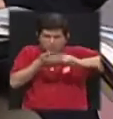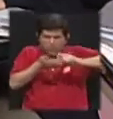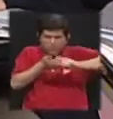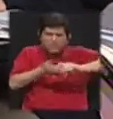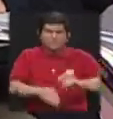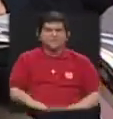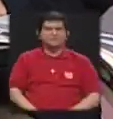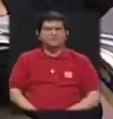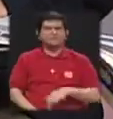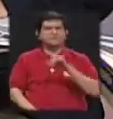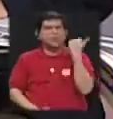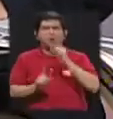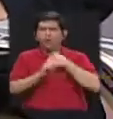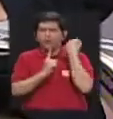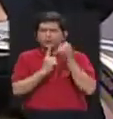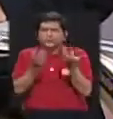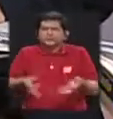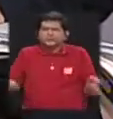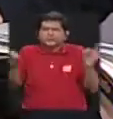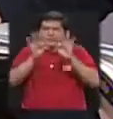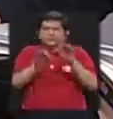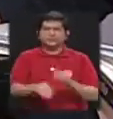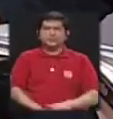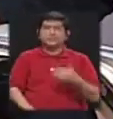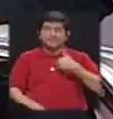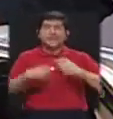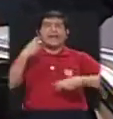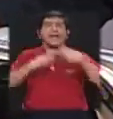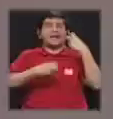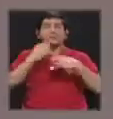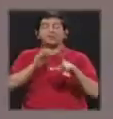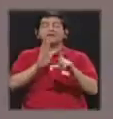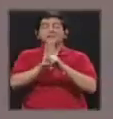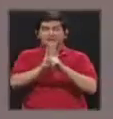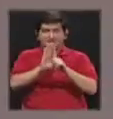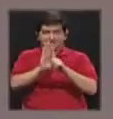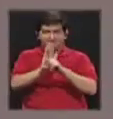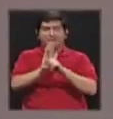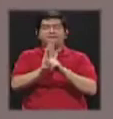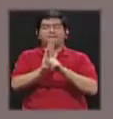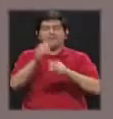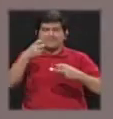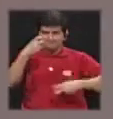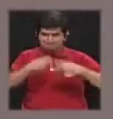otras situaciones sustanciales? Tiene problemas de legalidad,